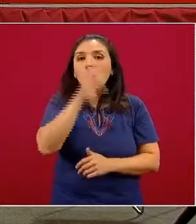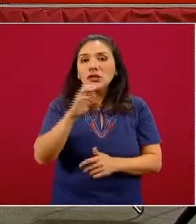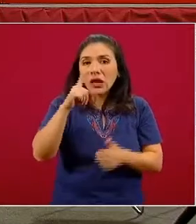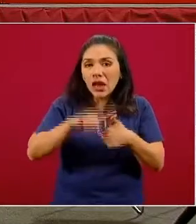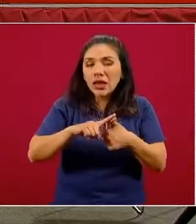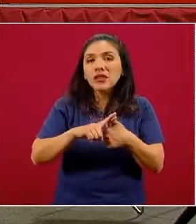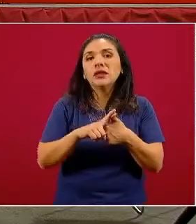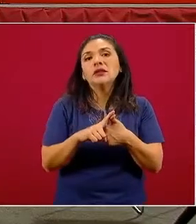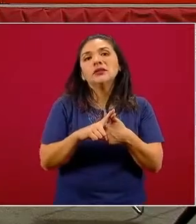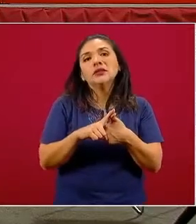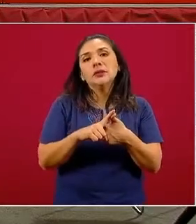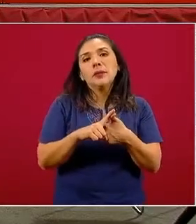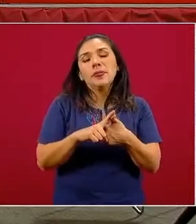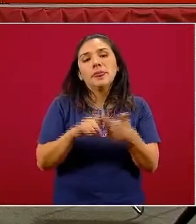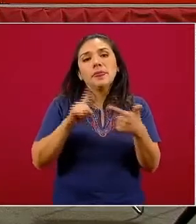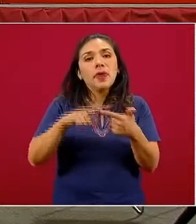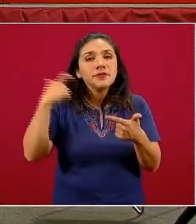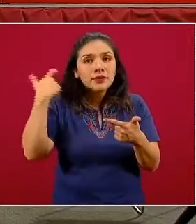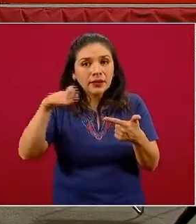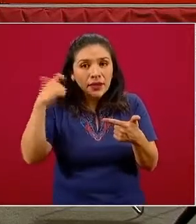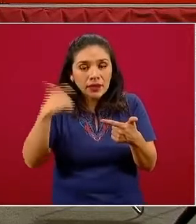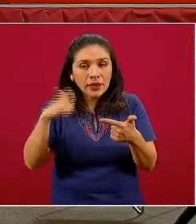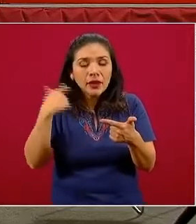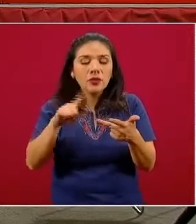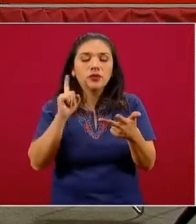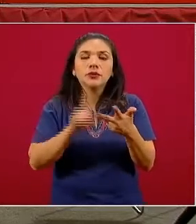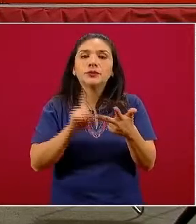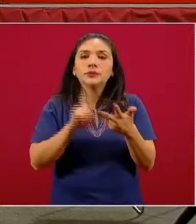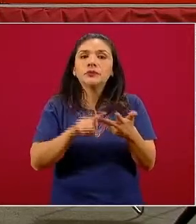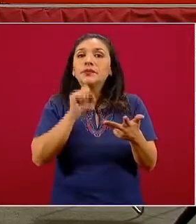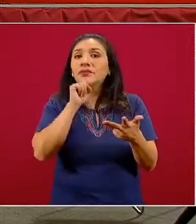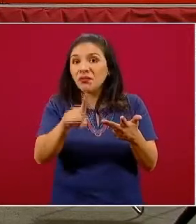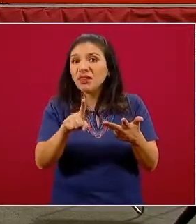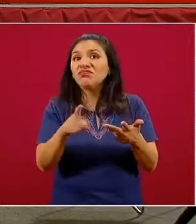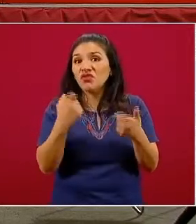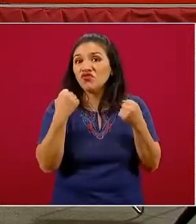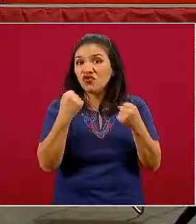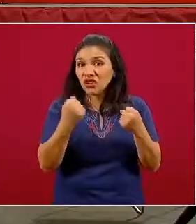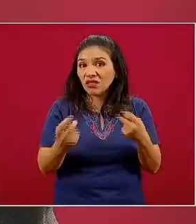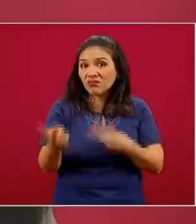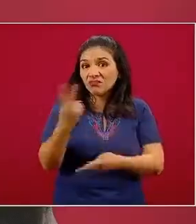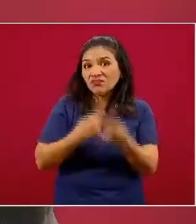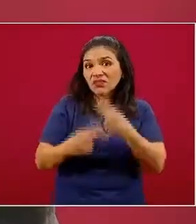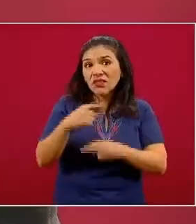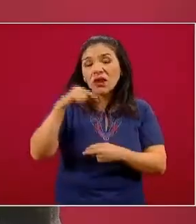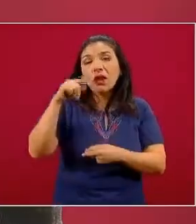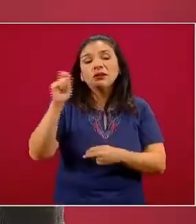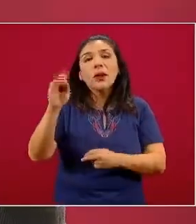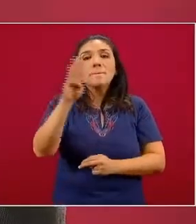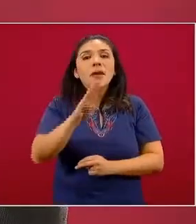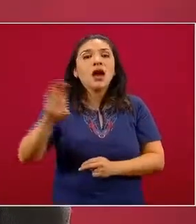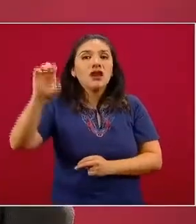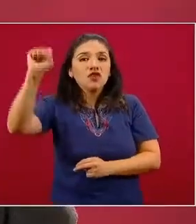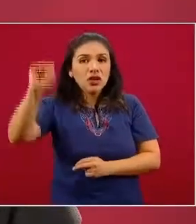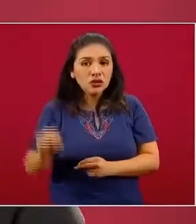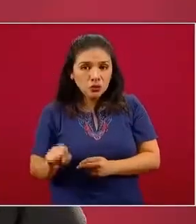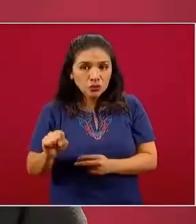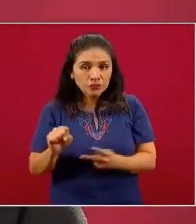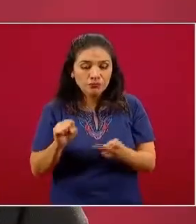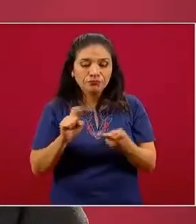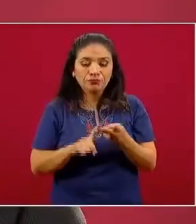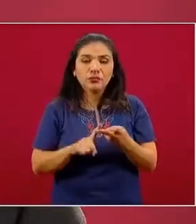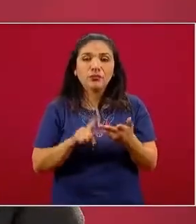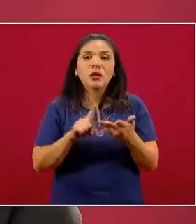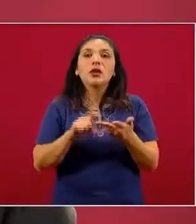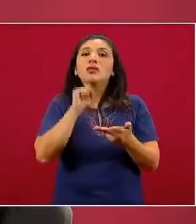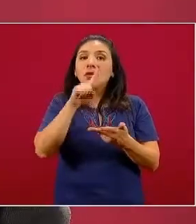Aguascalientes, Querétaro y también tenemos intensidad epidémica en Baja California Sur y